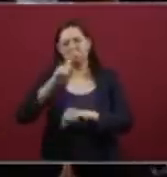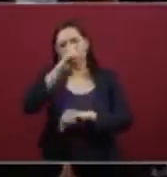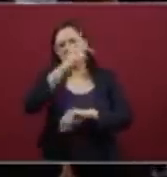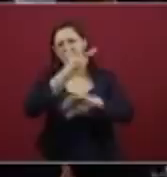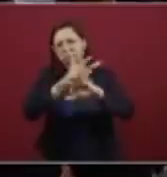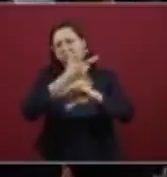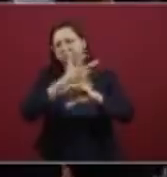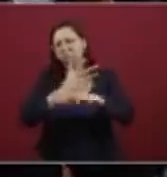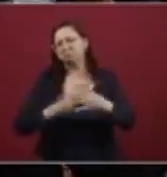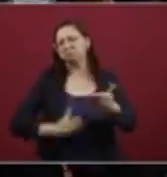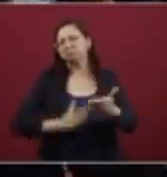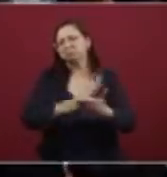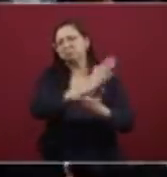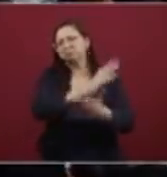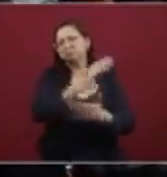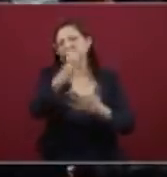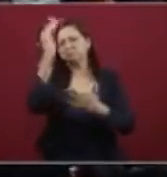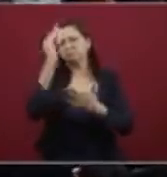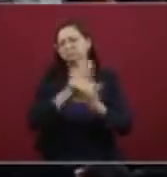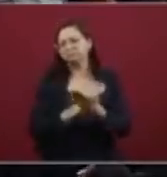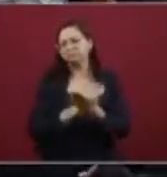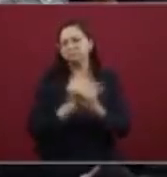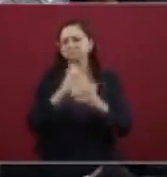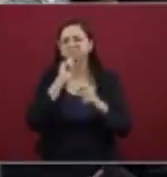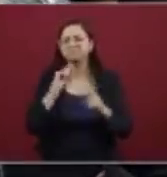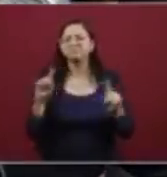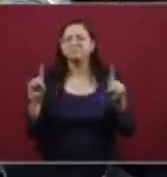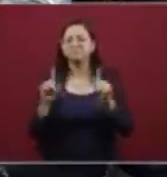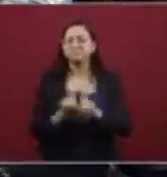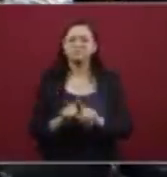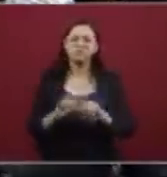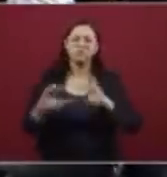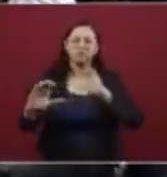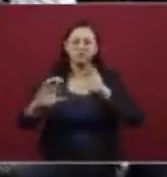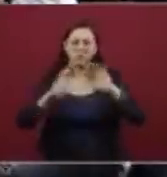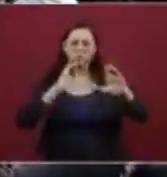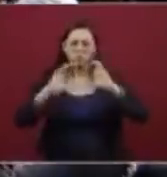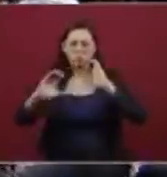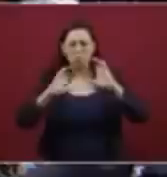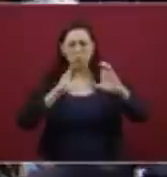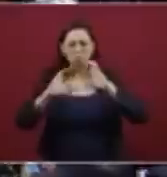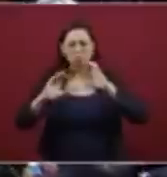comunicación constante para que